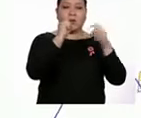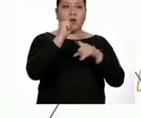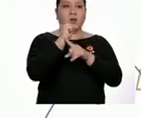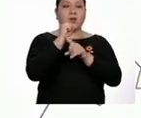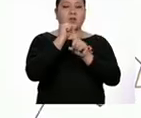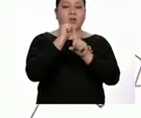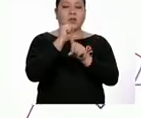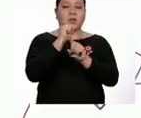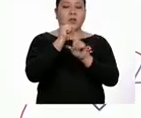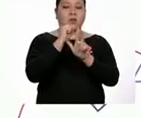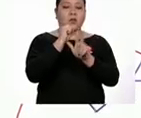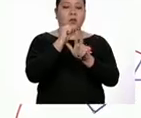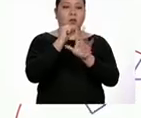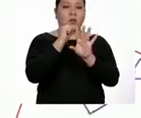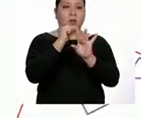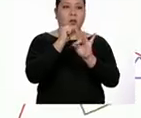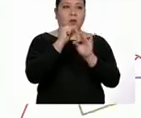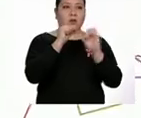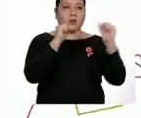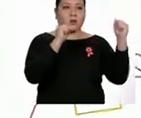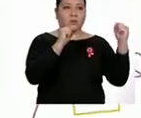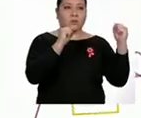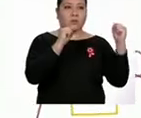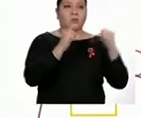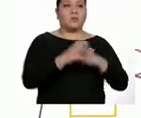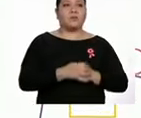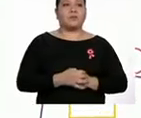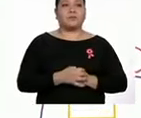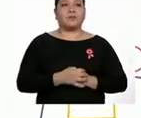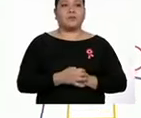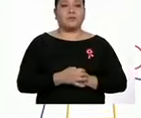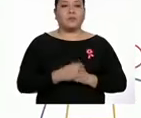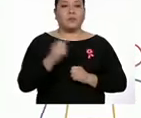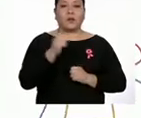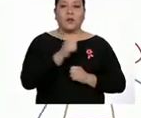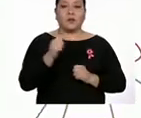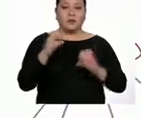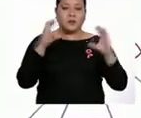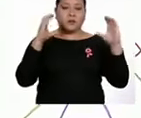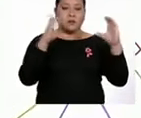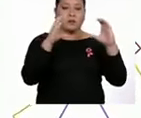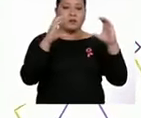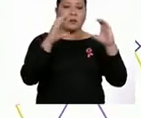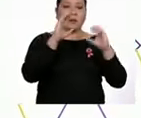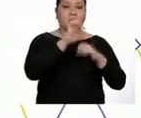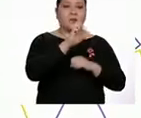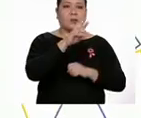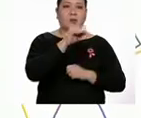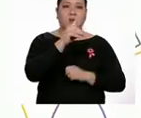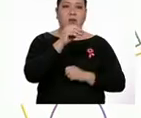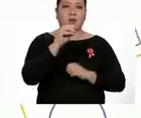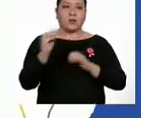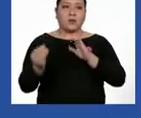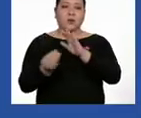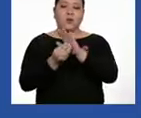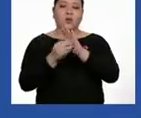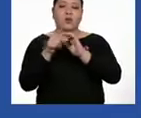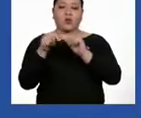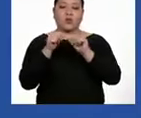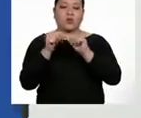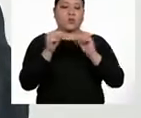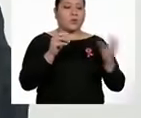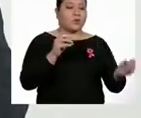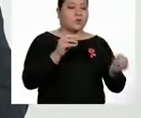138. Igual a lo que pasó con junio y mayo, este es un intervalo cerrado, porque incluimos los números de los